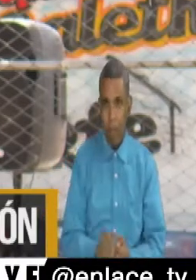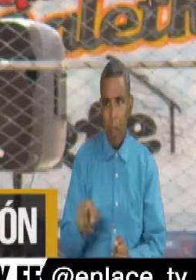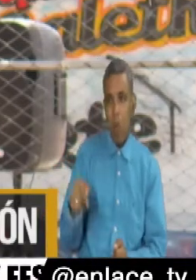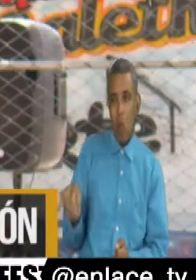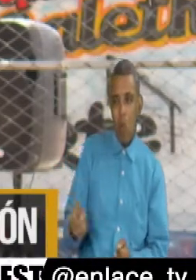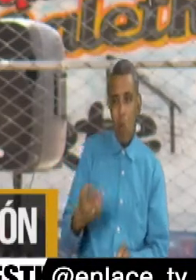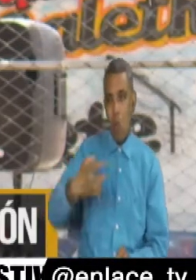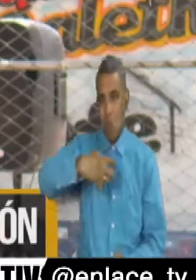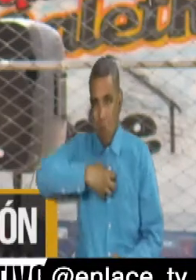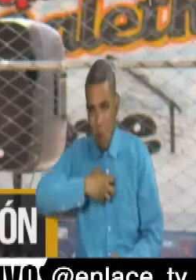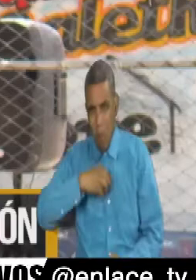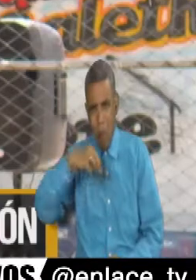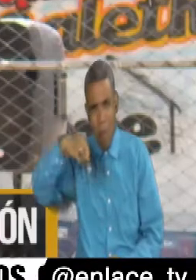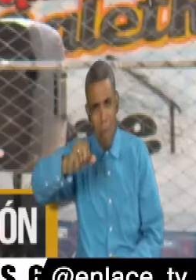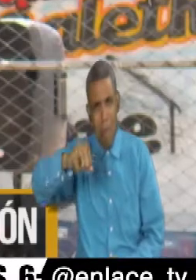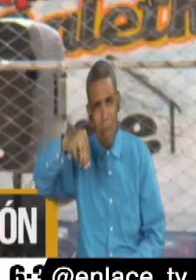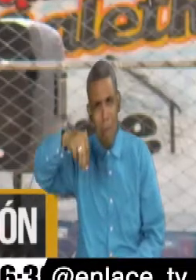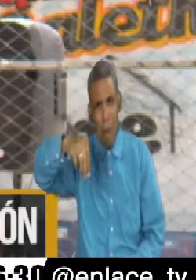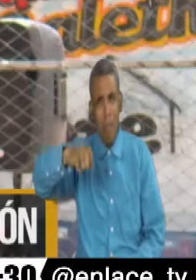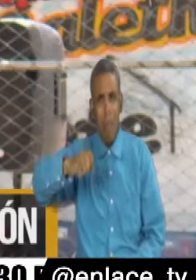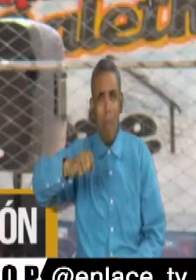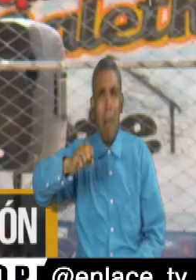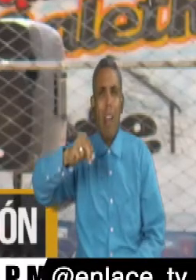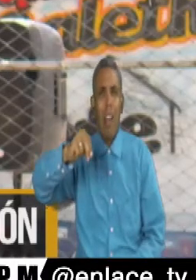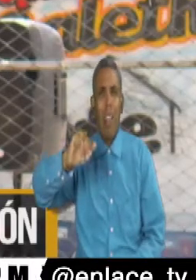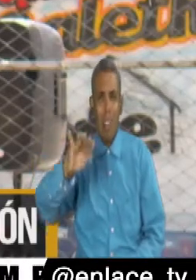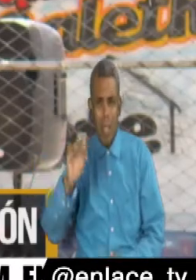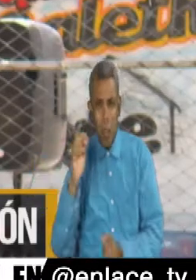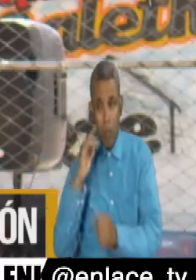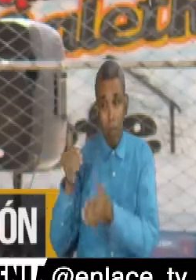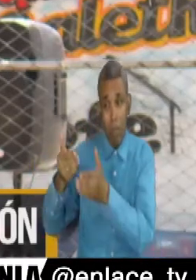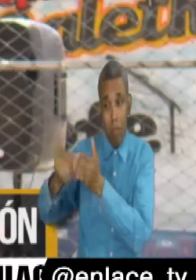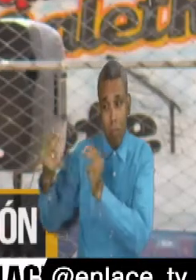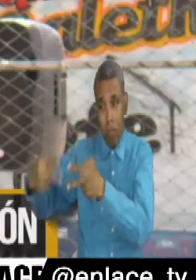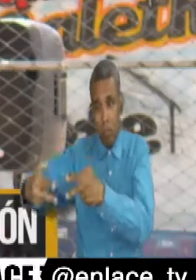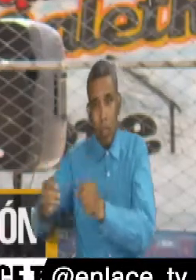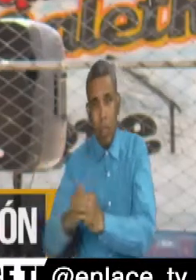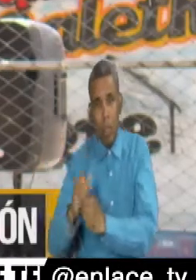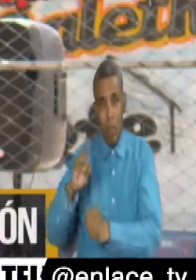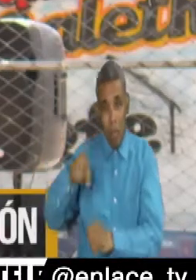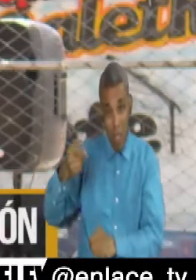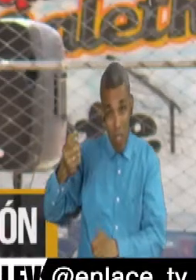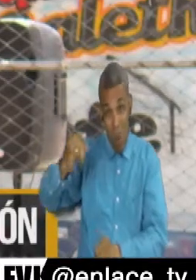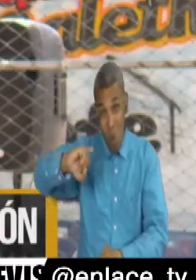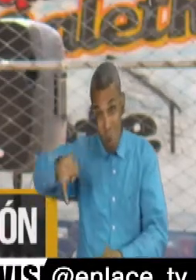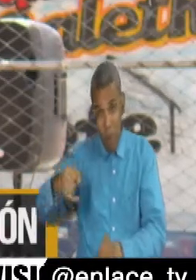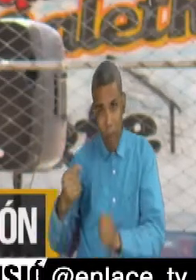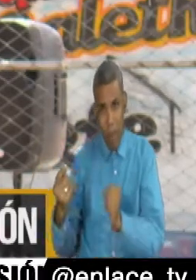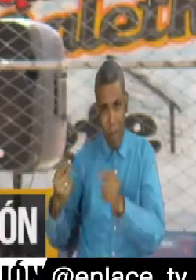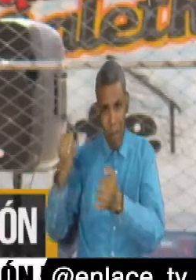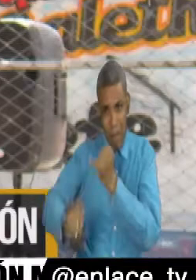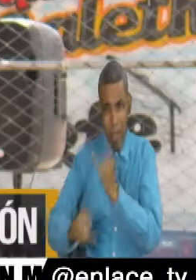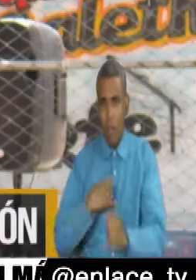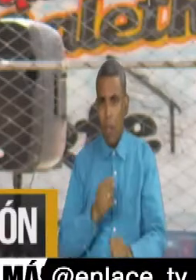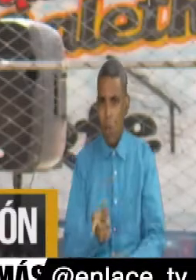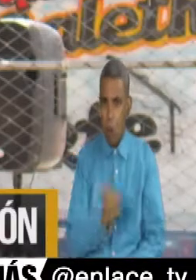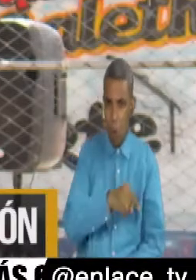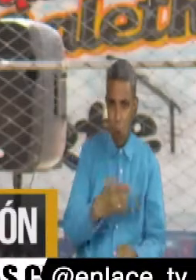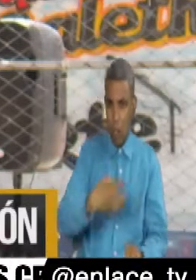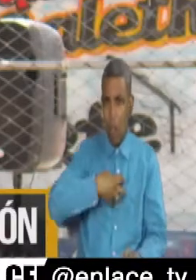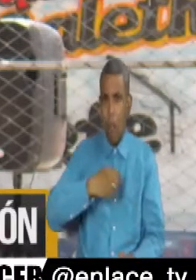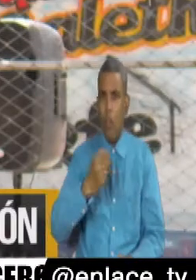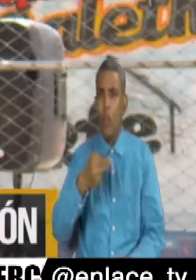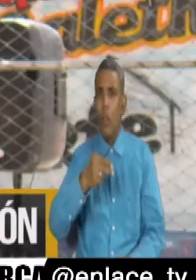ya ahorita el jueves semifinal, y la próxima semana es la final. Y aquí el campeonato de nado,